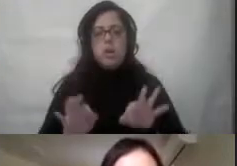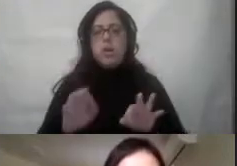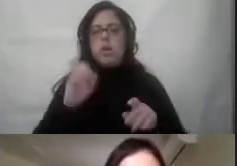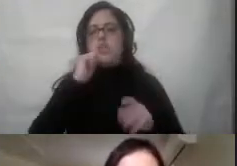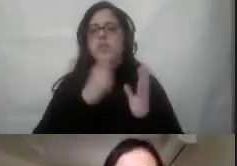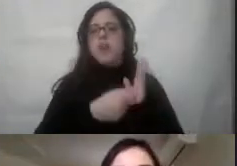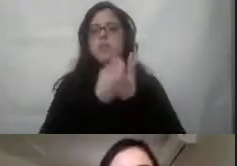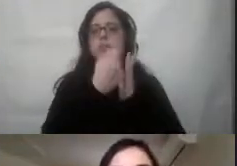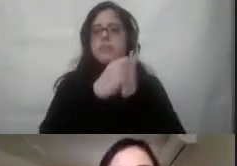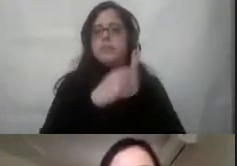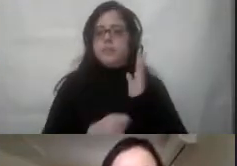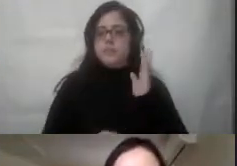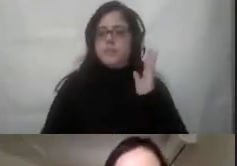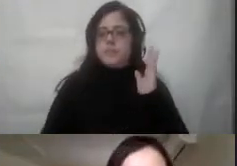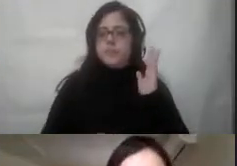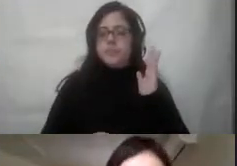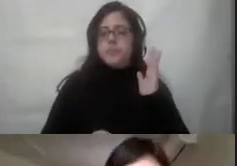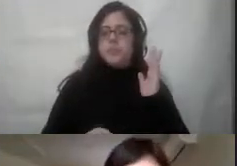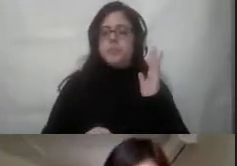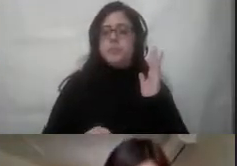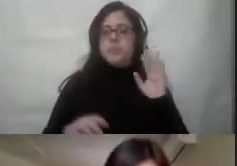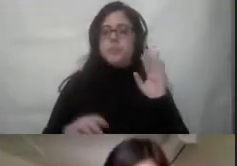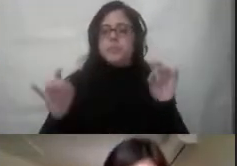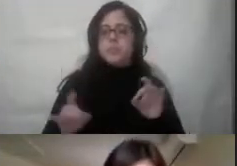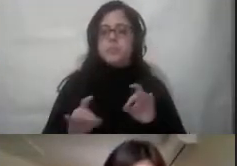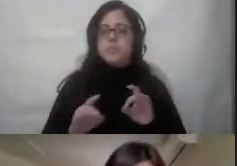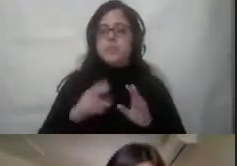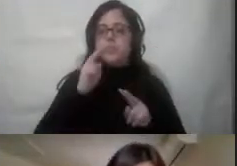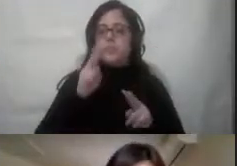es determinar qué saben los estudiantes al